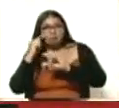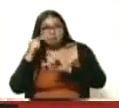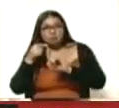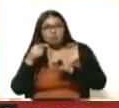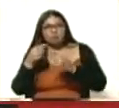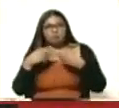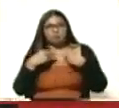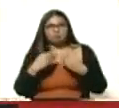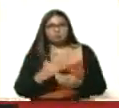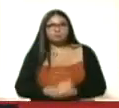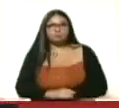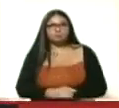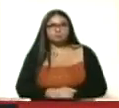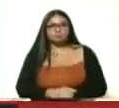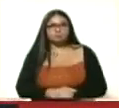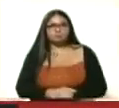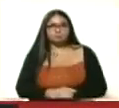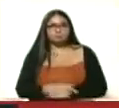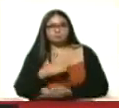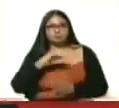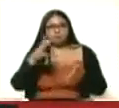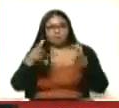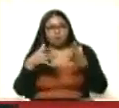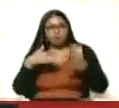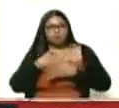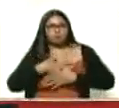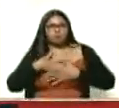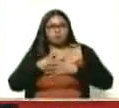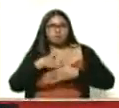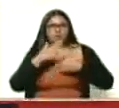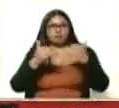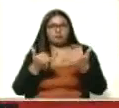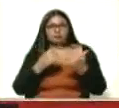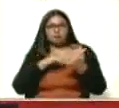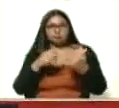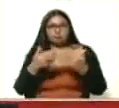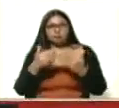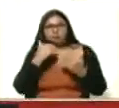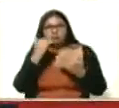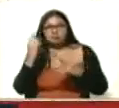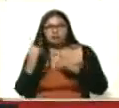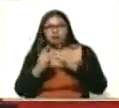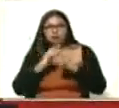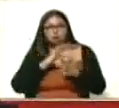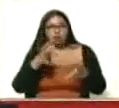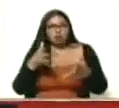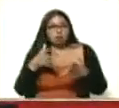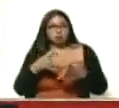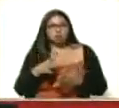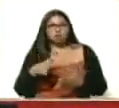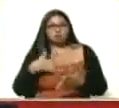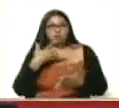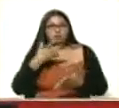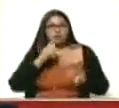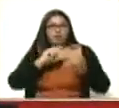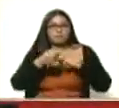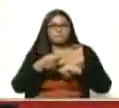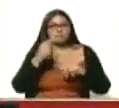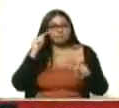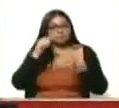para nosotros ha sido un logro y una gran satisfacción de lo que hablamos hace poquito, pues poder lograr cambiar la